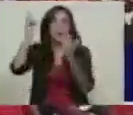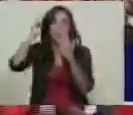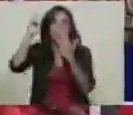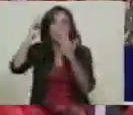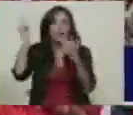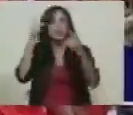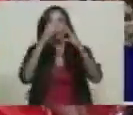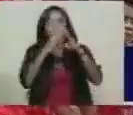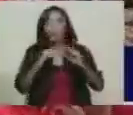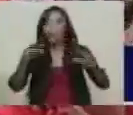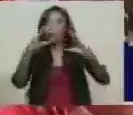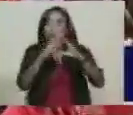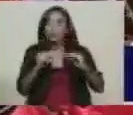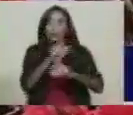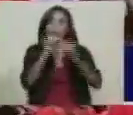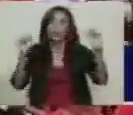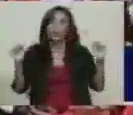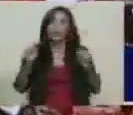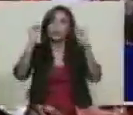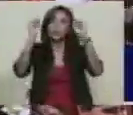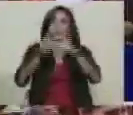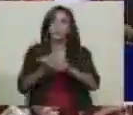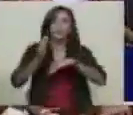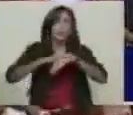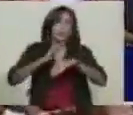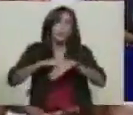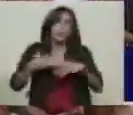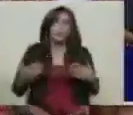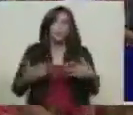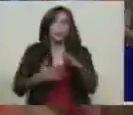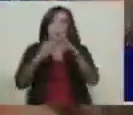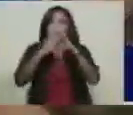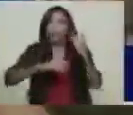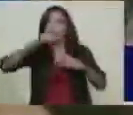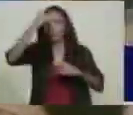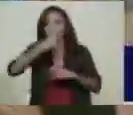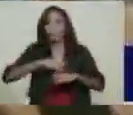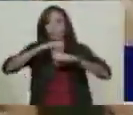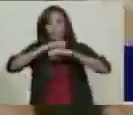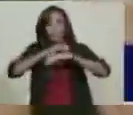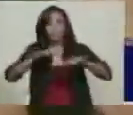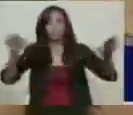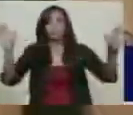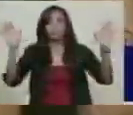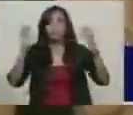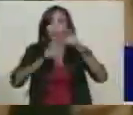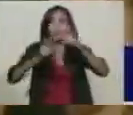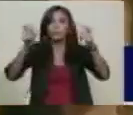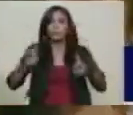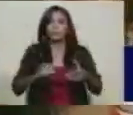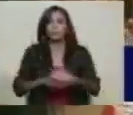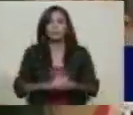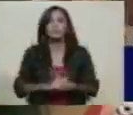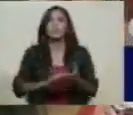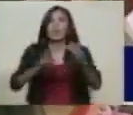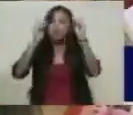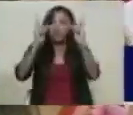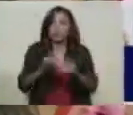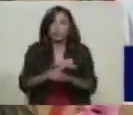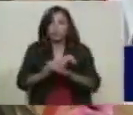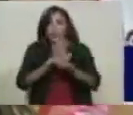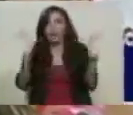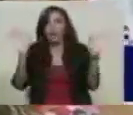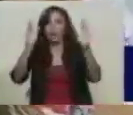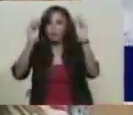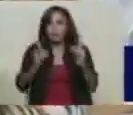tú también eres Chávez, porque Chávez somos millones y estamos decididos y decididas